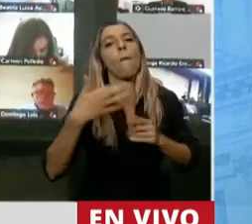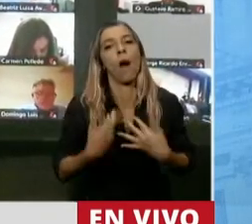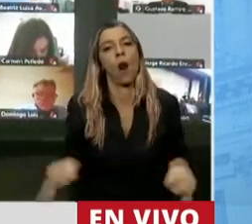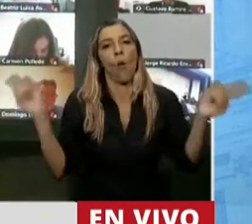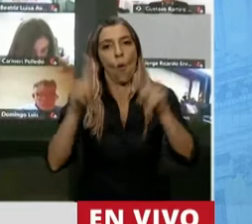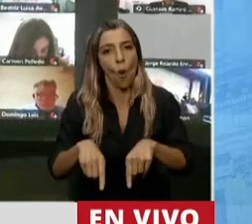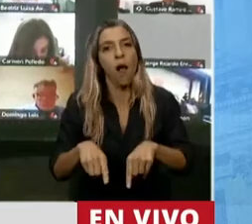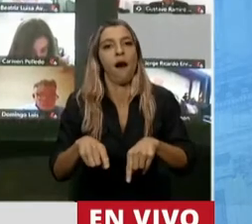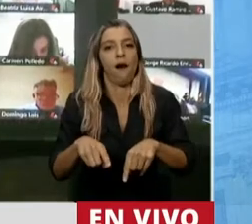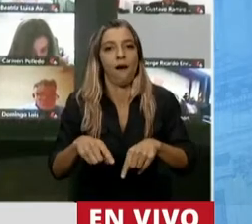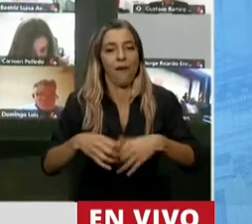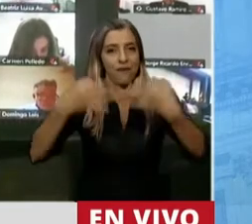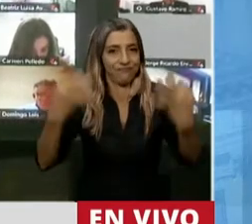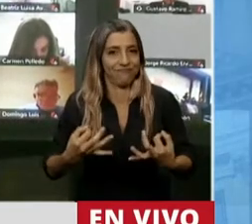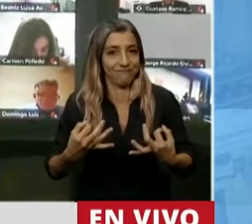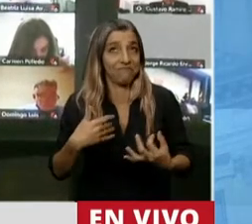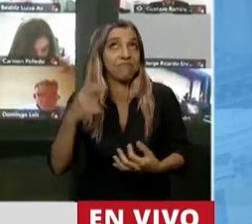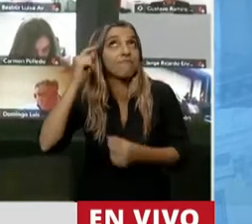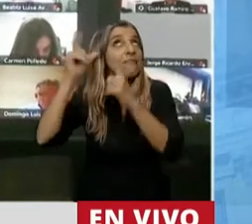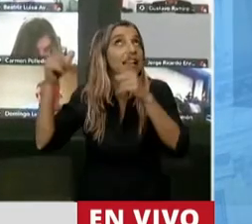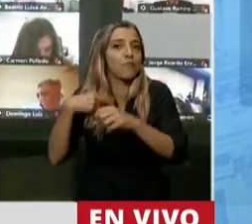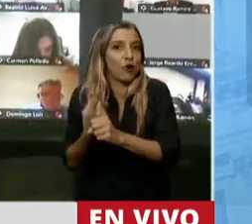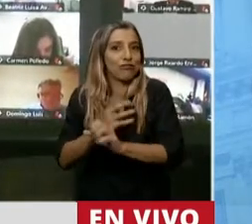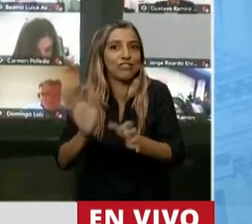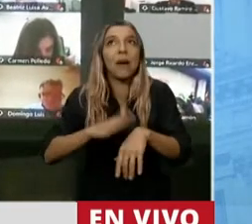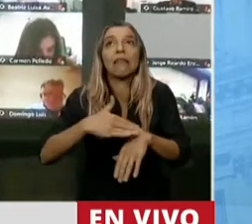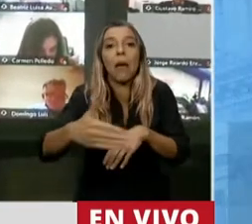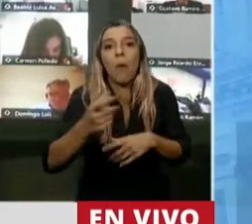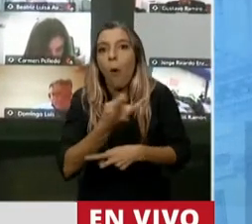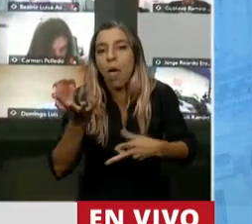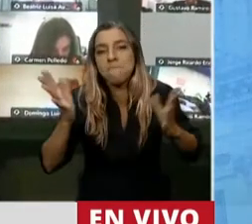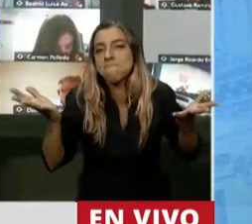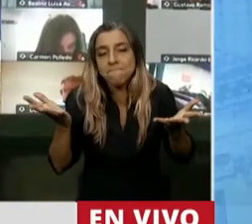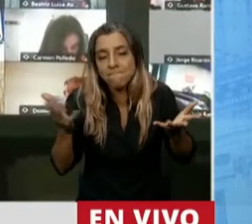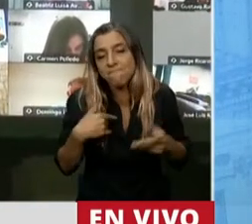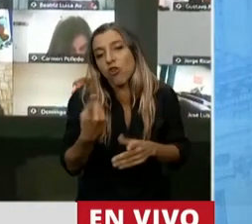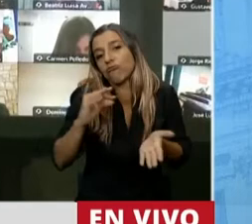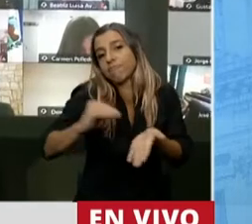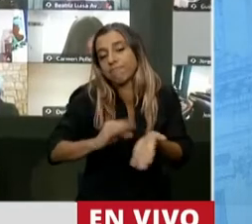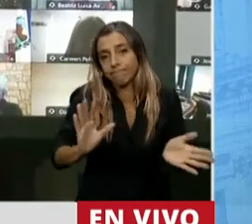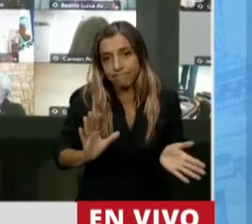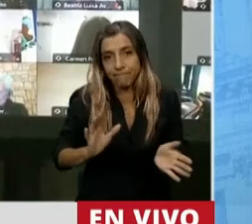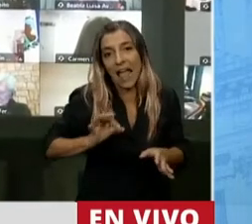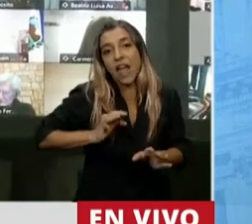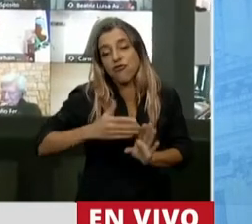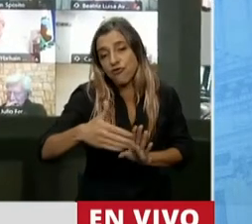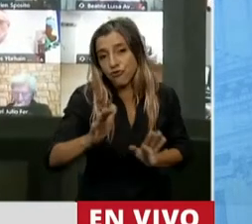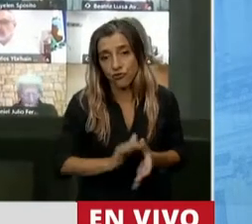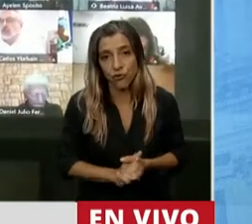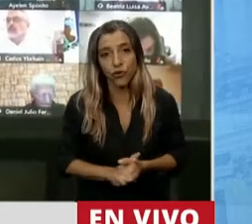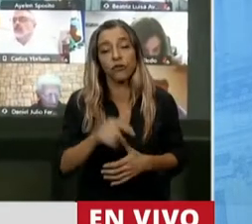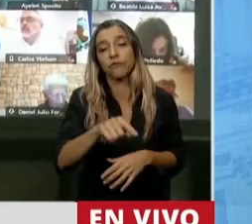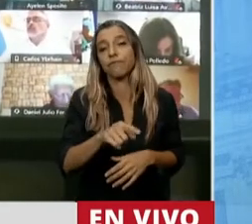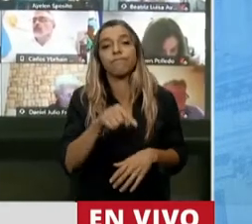a incluso imaginar. Este proyecto fue, que es una ley de presupuestos mínimos, es decir, de un